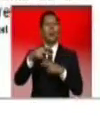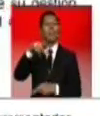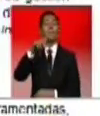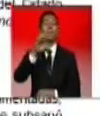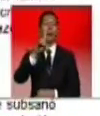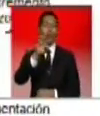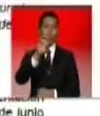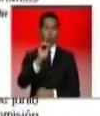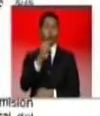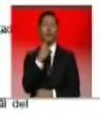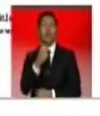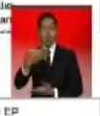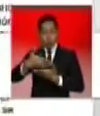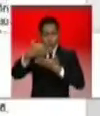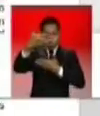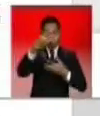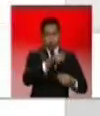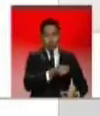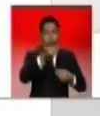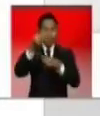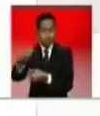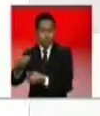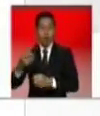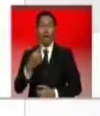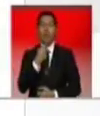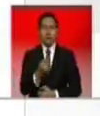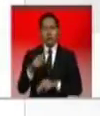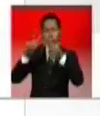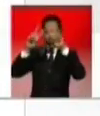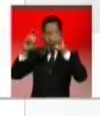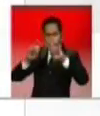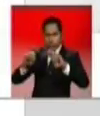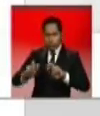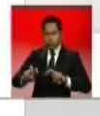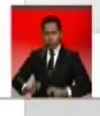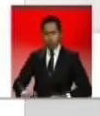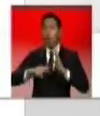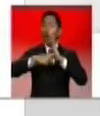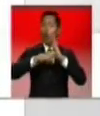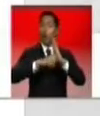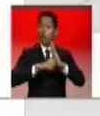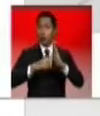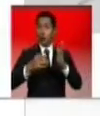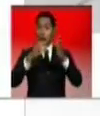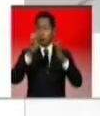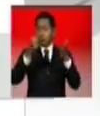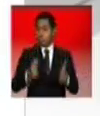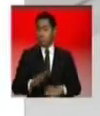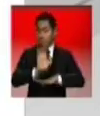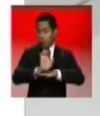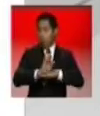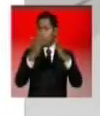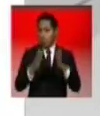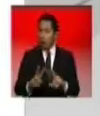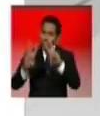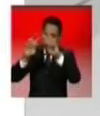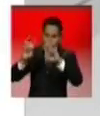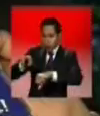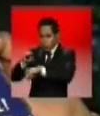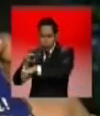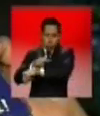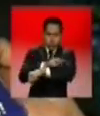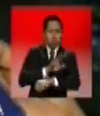de un comunicado a la prensa que tras realizar un análisis exhaustivo, la Contraloría General del Estado concluyó que durante su gestión